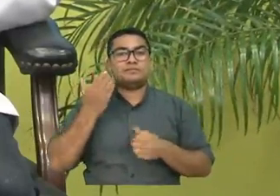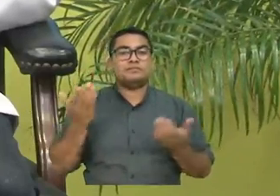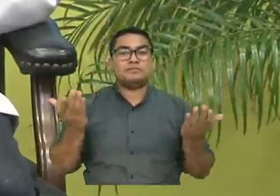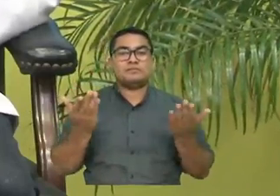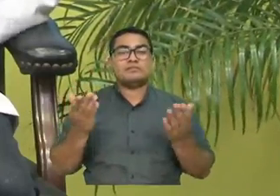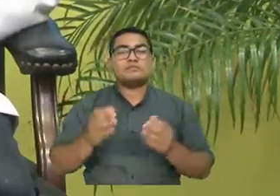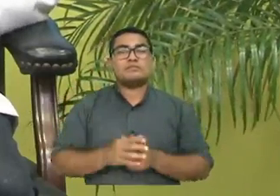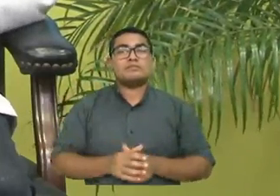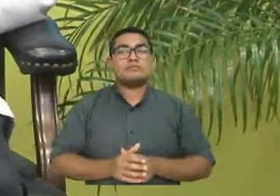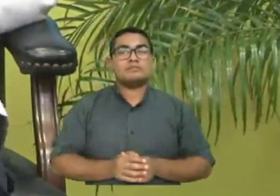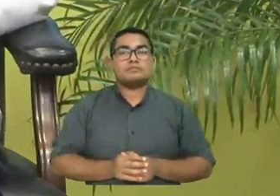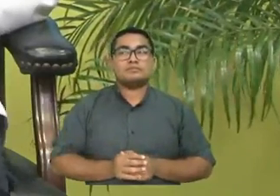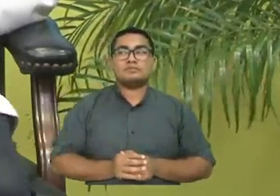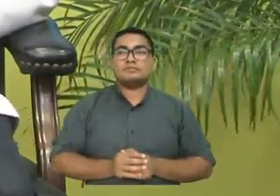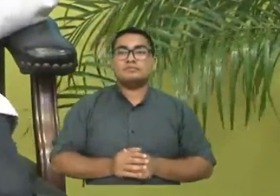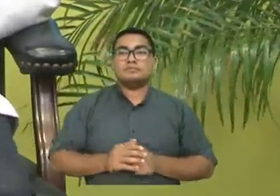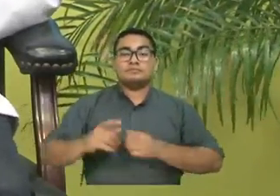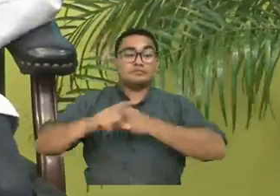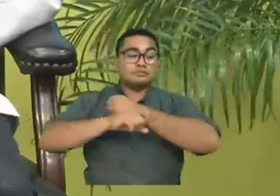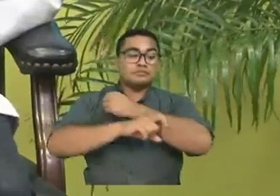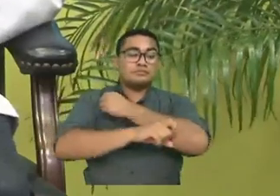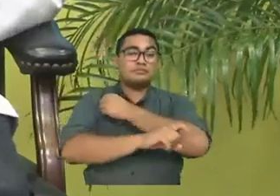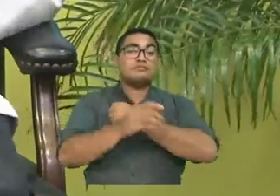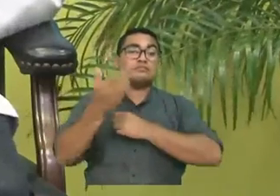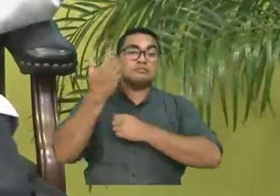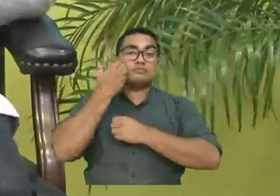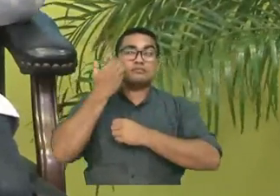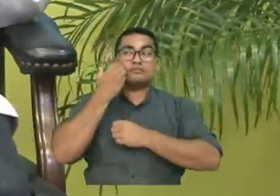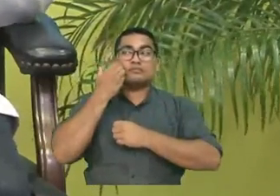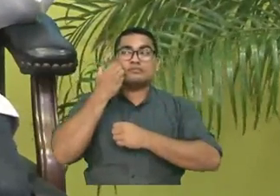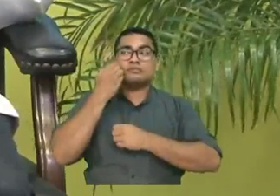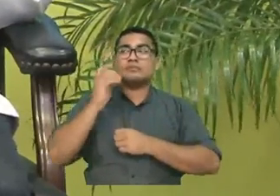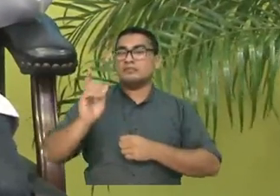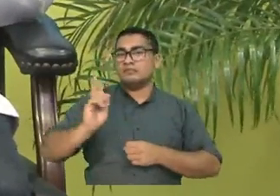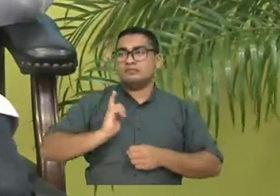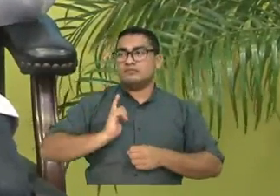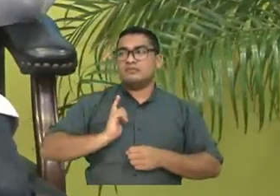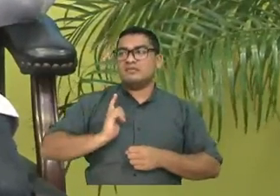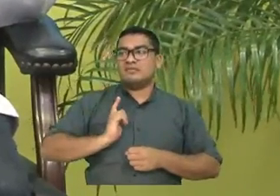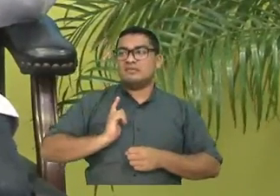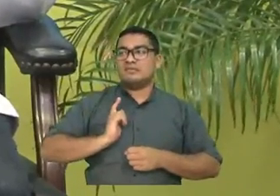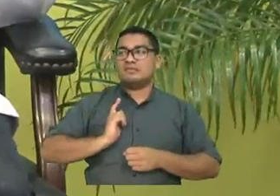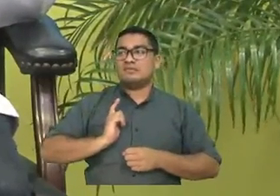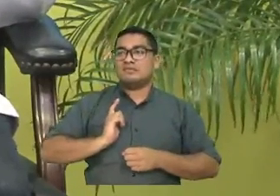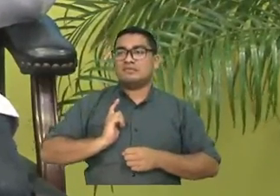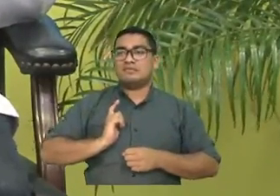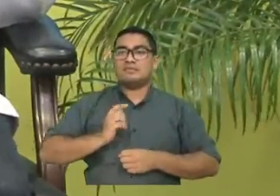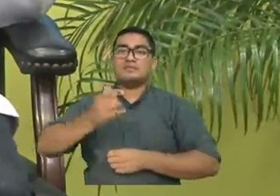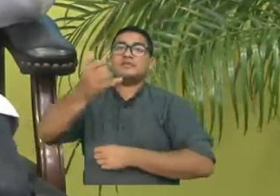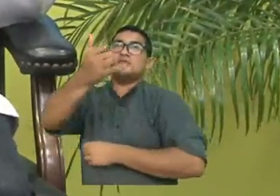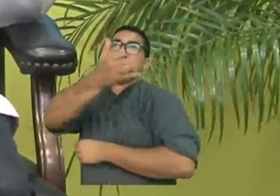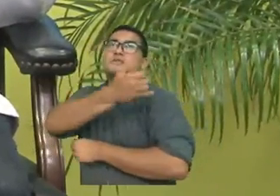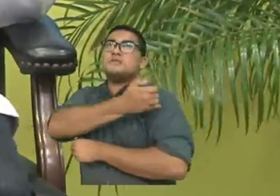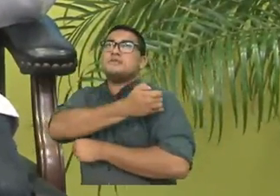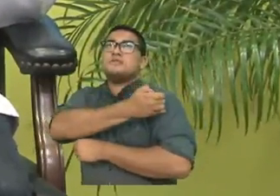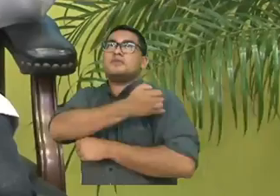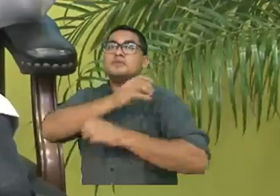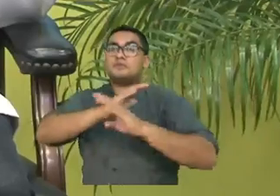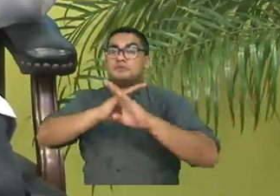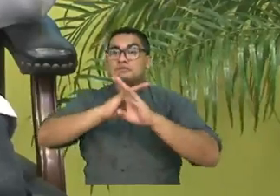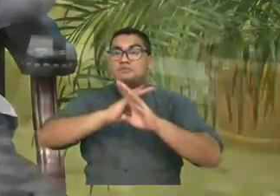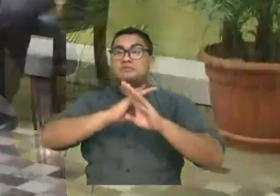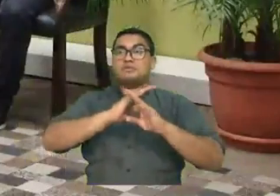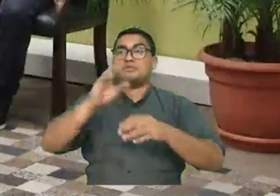¿Verdad? En el caso de la leptospirosis, gracias a Dios, tenemos un antídoto. Tenemos antibióticos. Eso lo vamos a